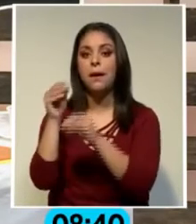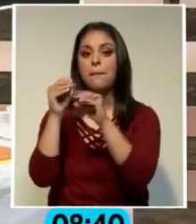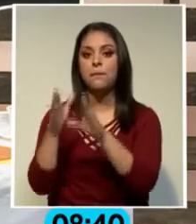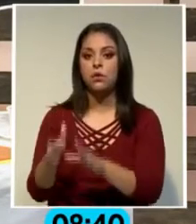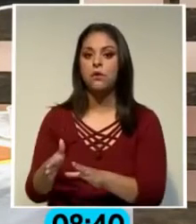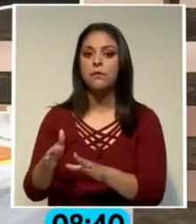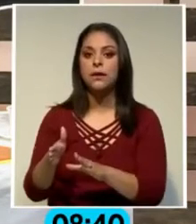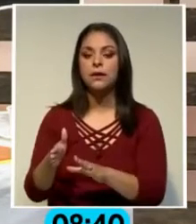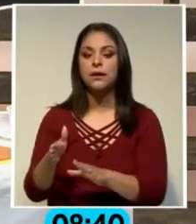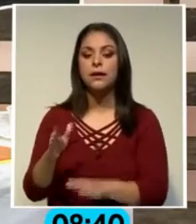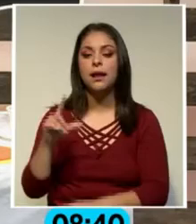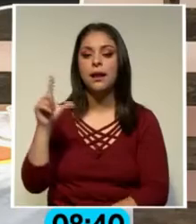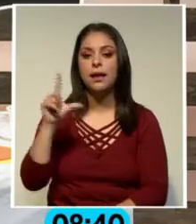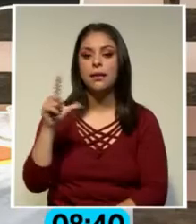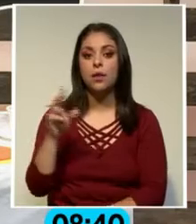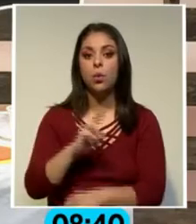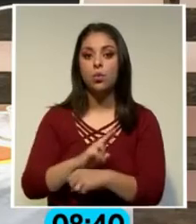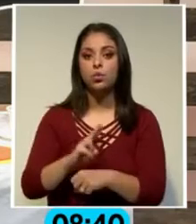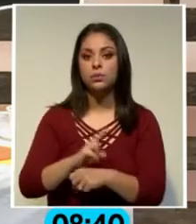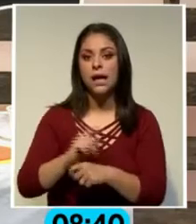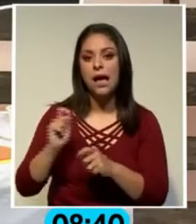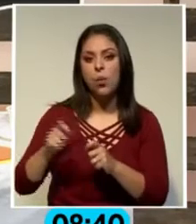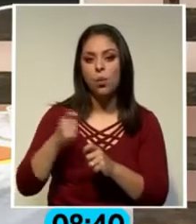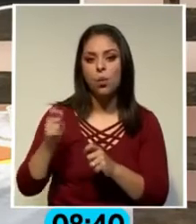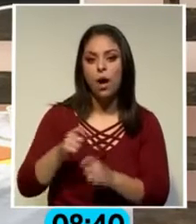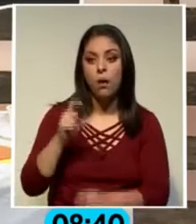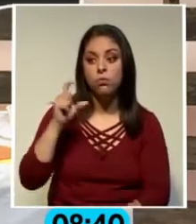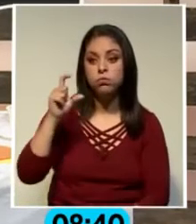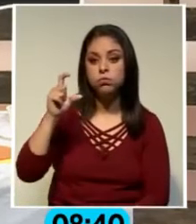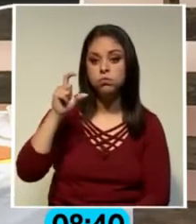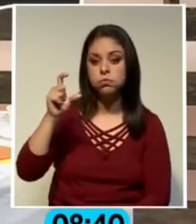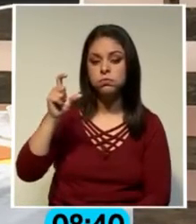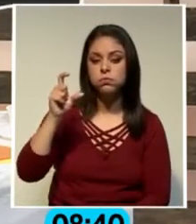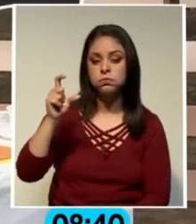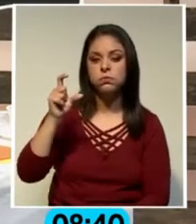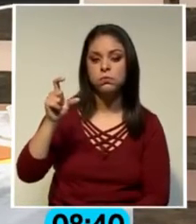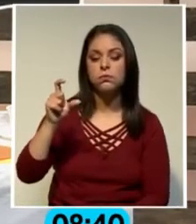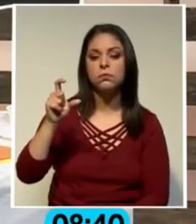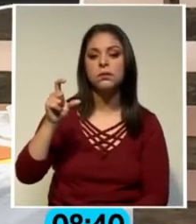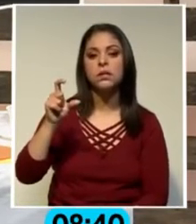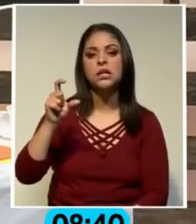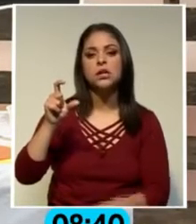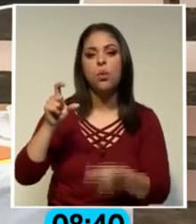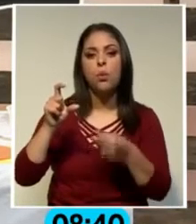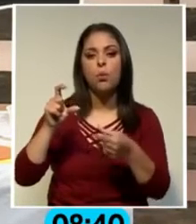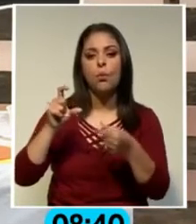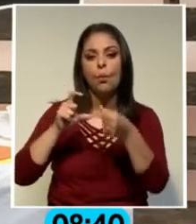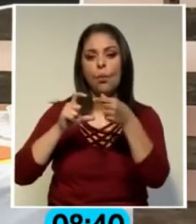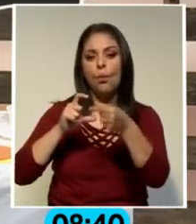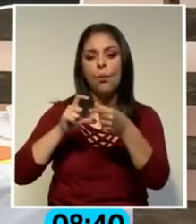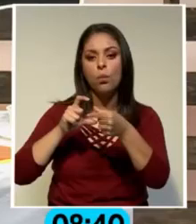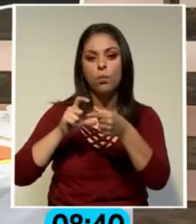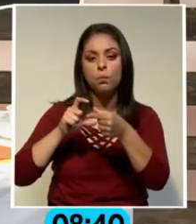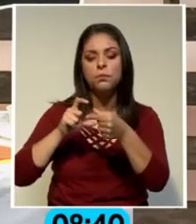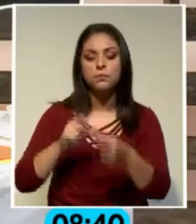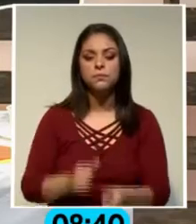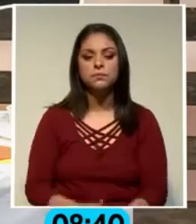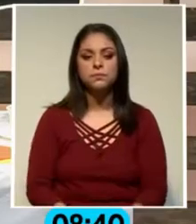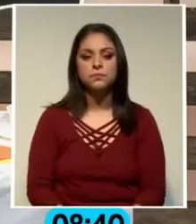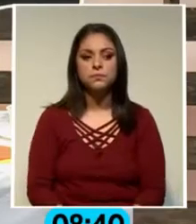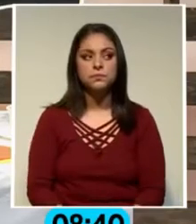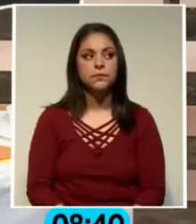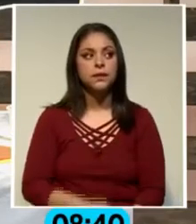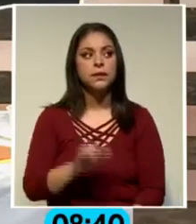aguja muy grande. Sí, es una aguja muy grande. Y lo que también es un poco grueso. Que es una